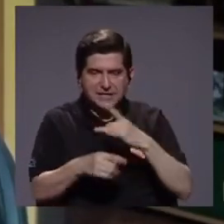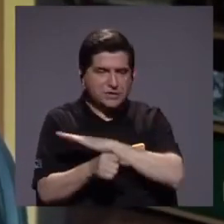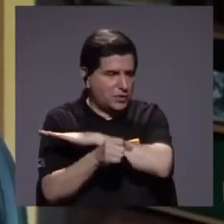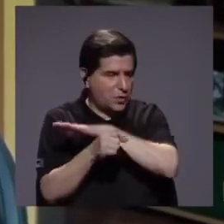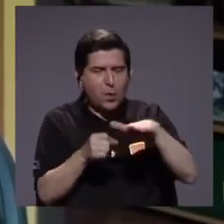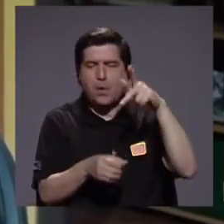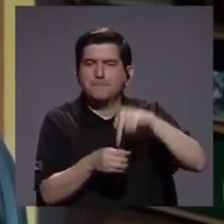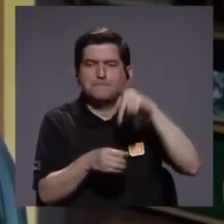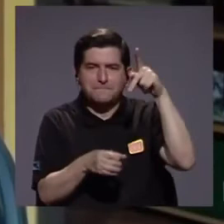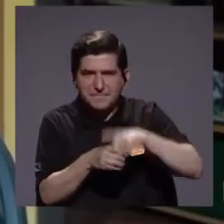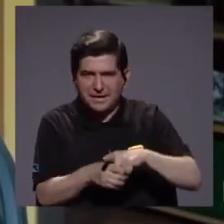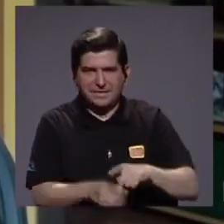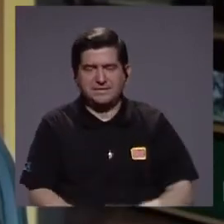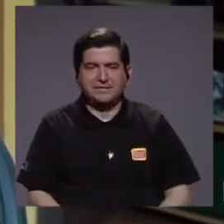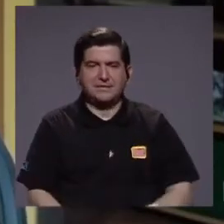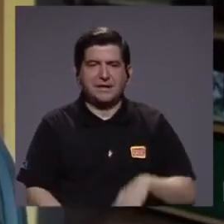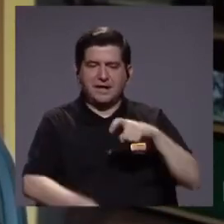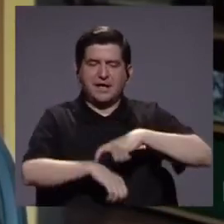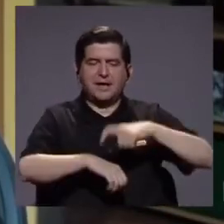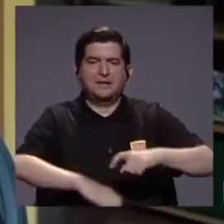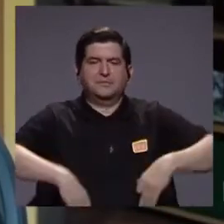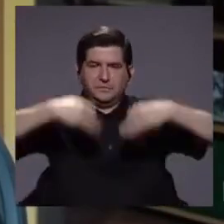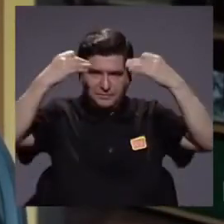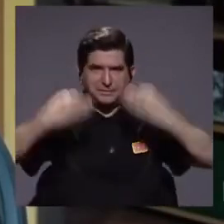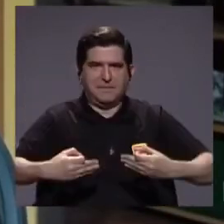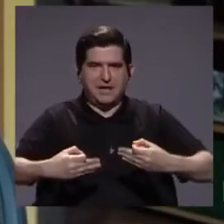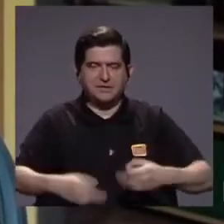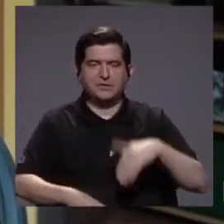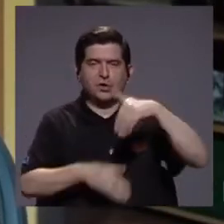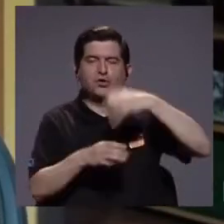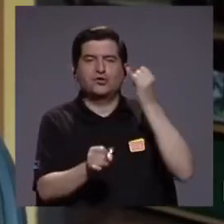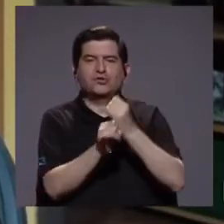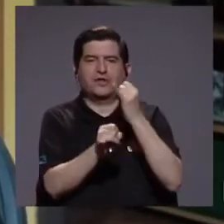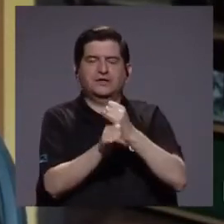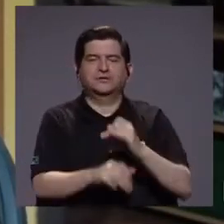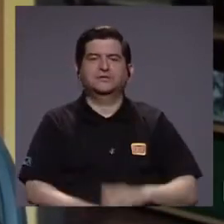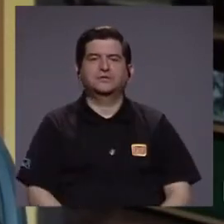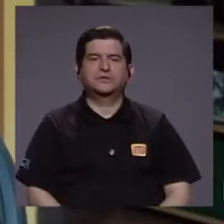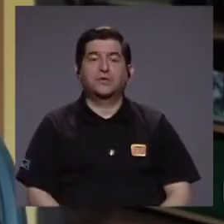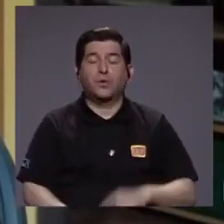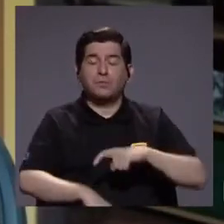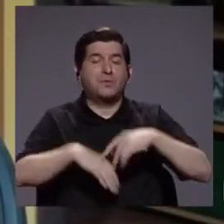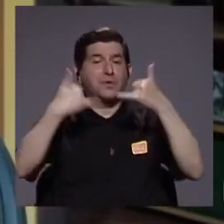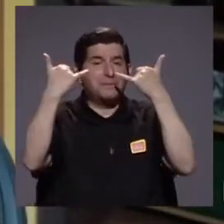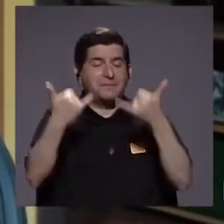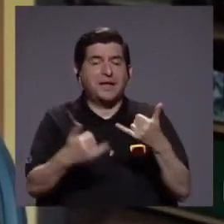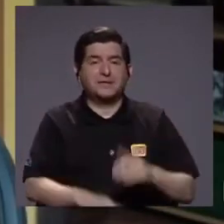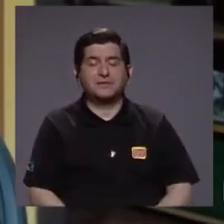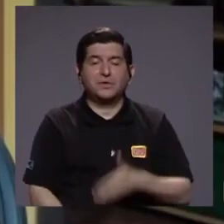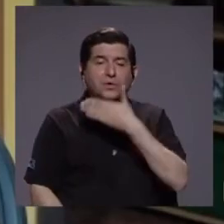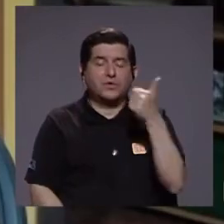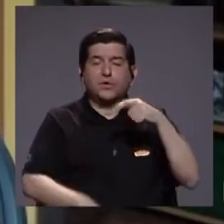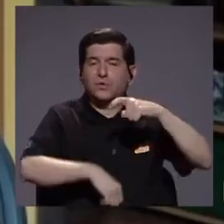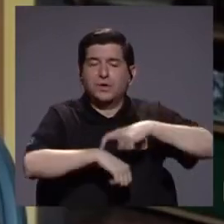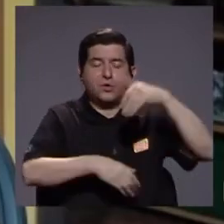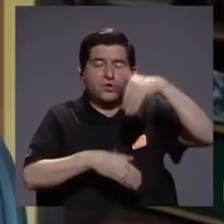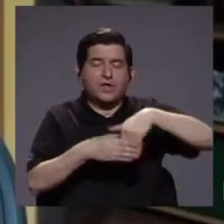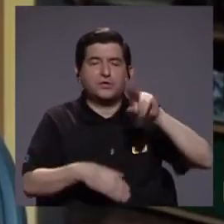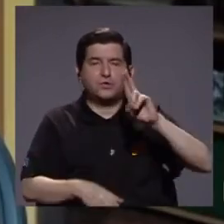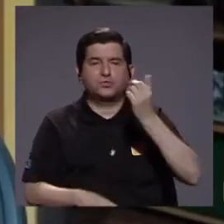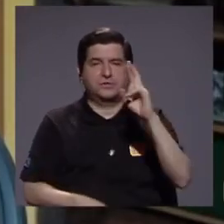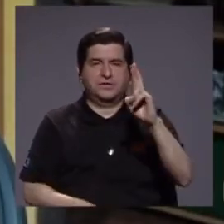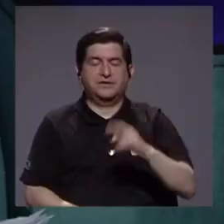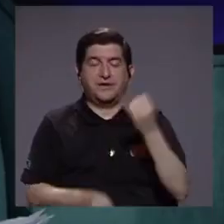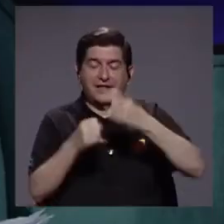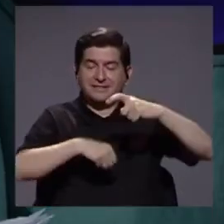plena participación en la toma de decisiones institucionales. Llegó el momento de tiempos mejores en la Universidad de Costa Rica.